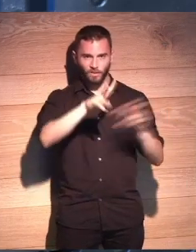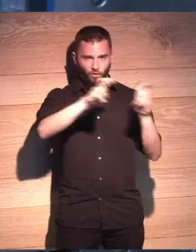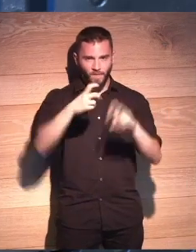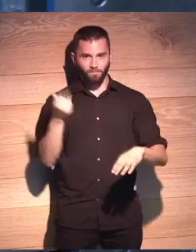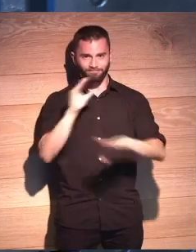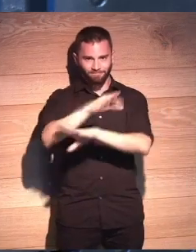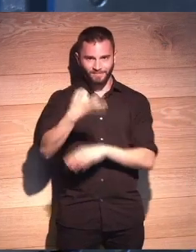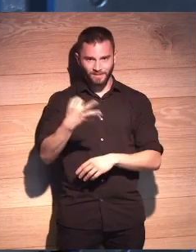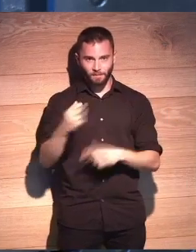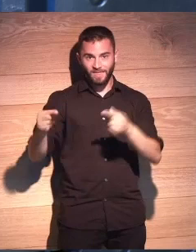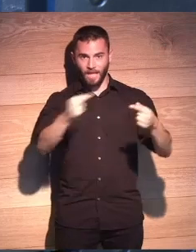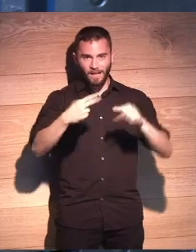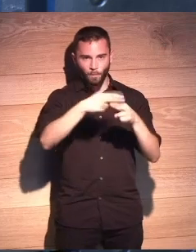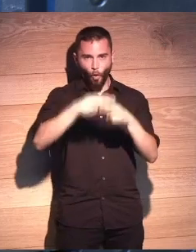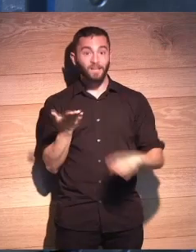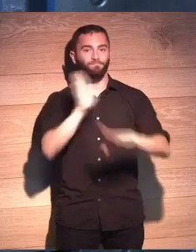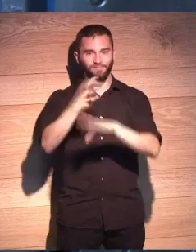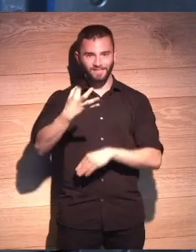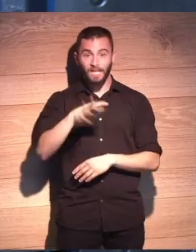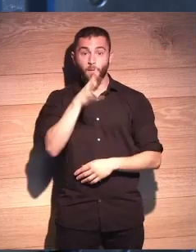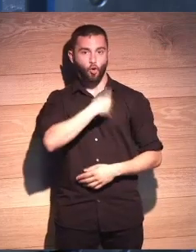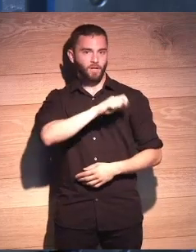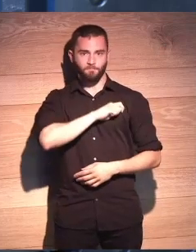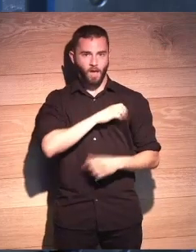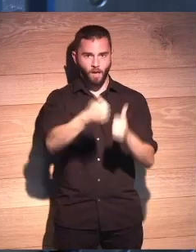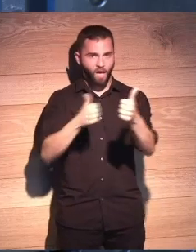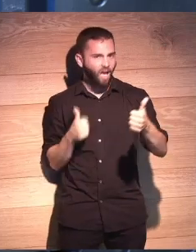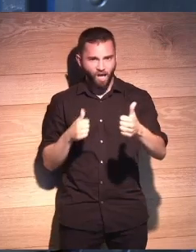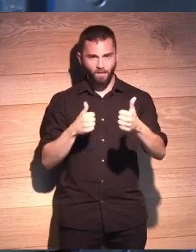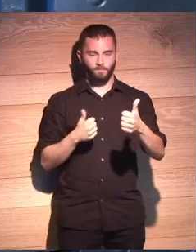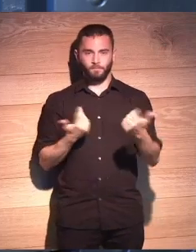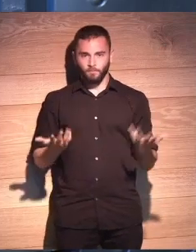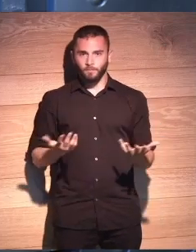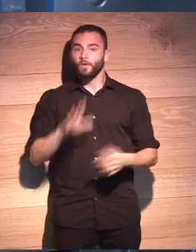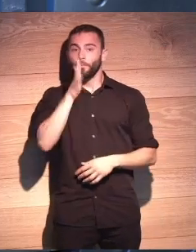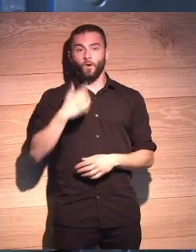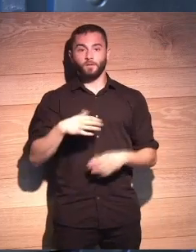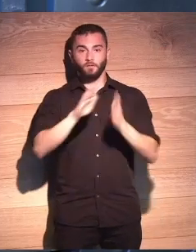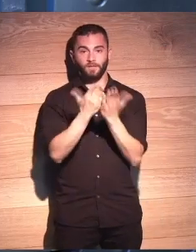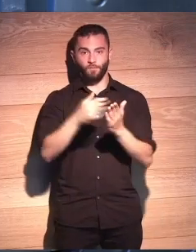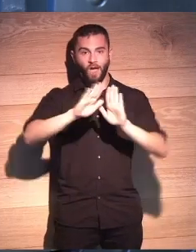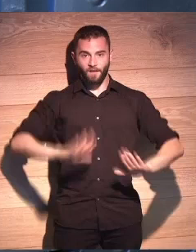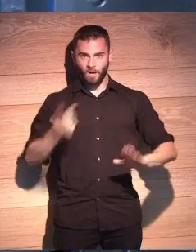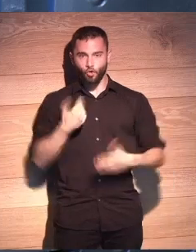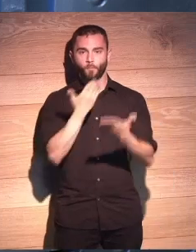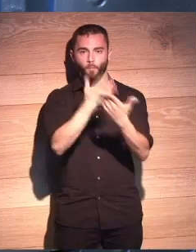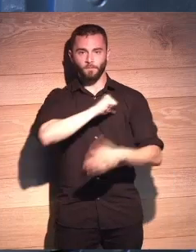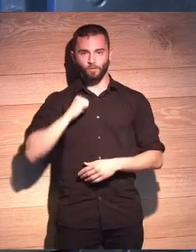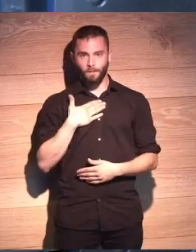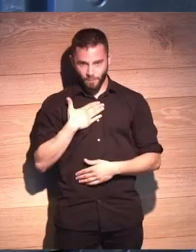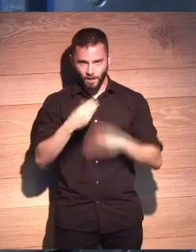que llevar este debate a los políticos, porque España se está quedando atrás. Por eso al final del libro yo hago una propuesta personal,